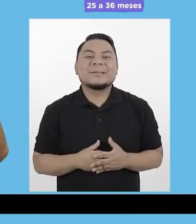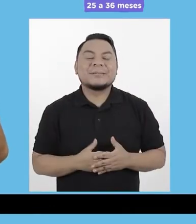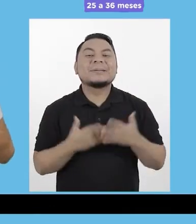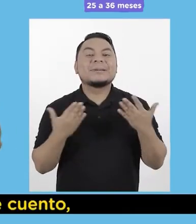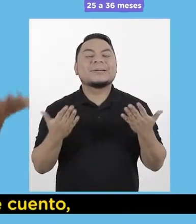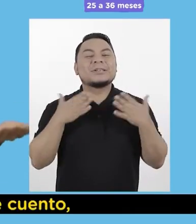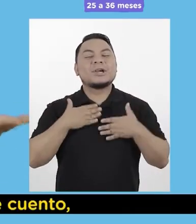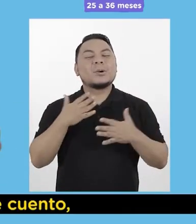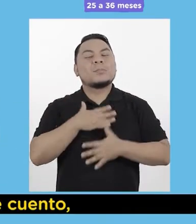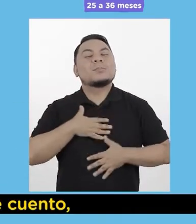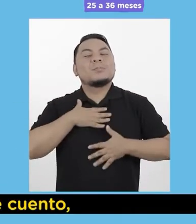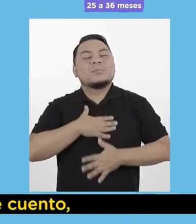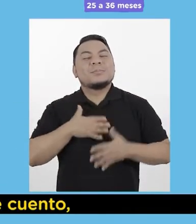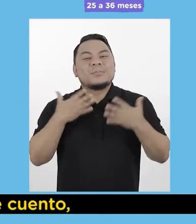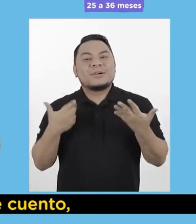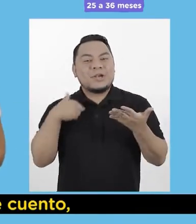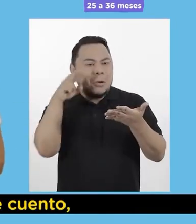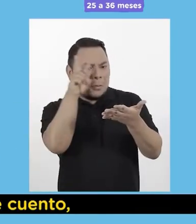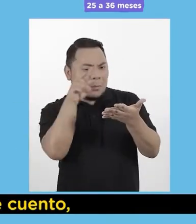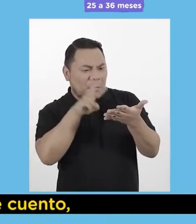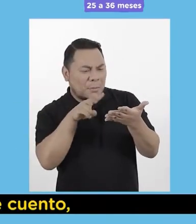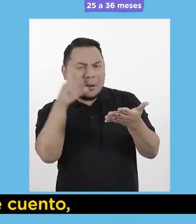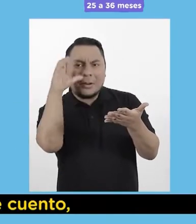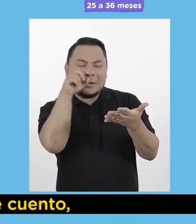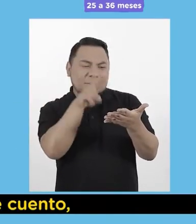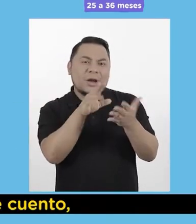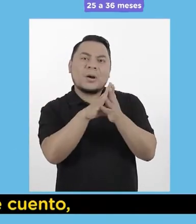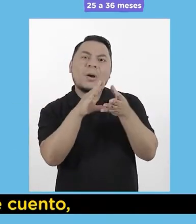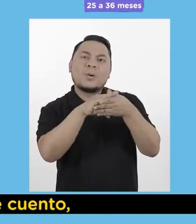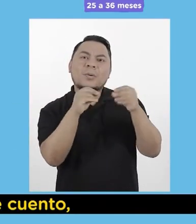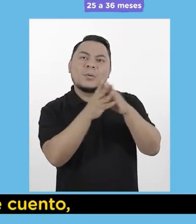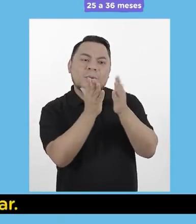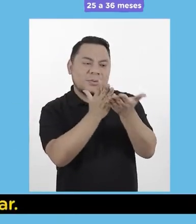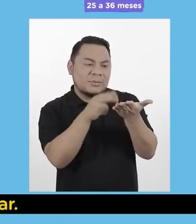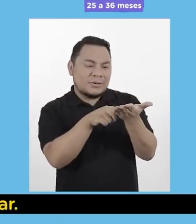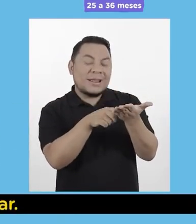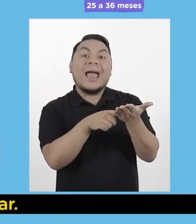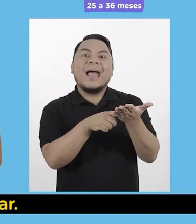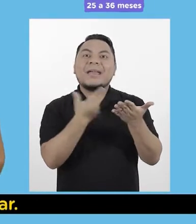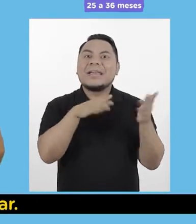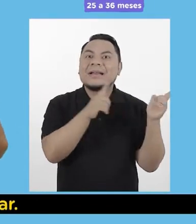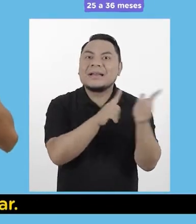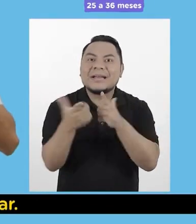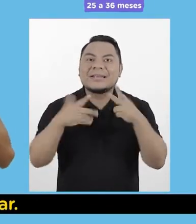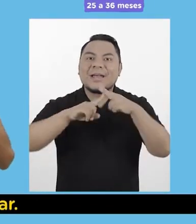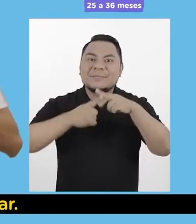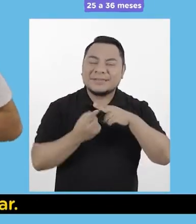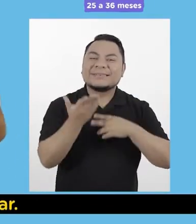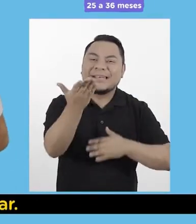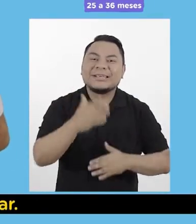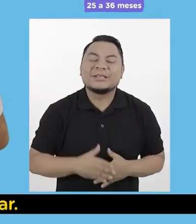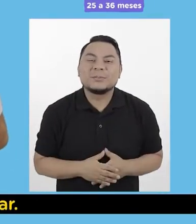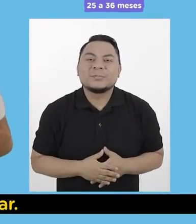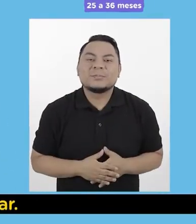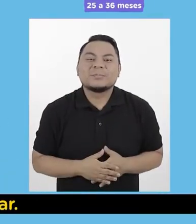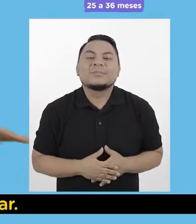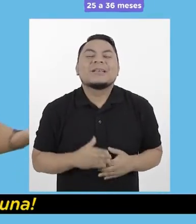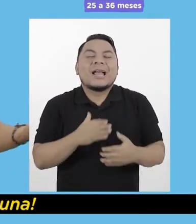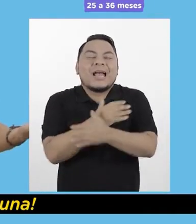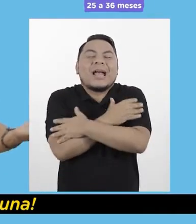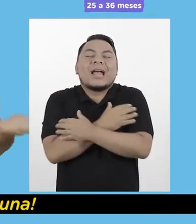¡Hola, hola! Estaba muy entretenido leyendo este cuento, pero ya estoy listo para